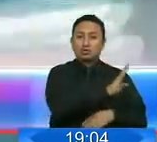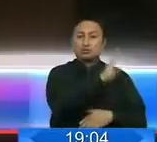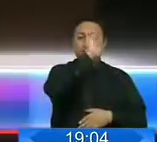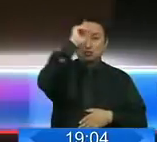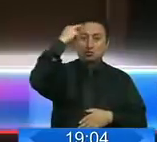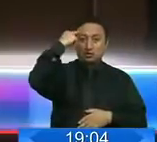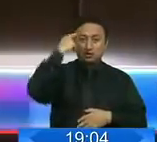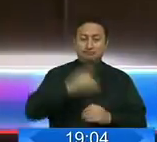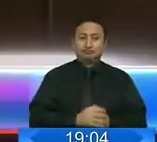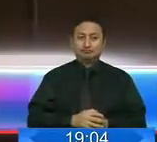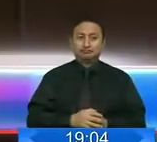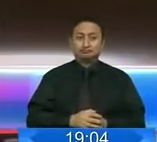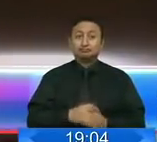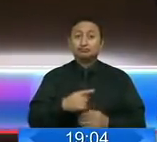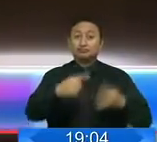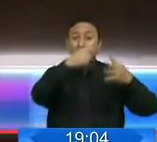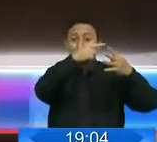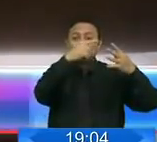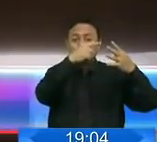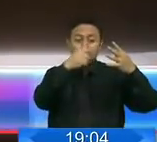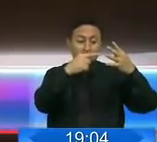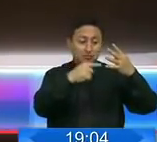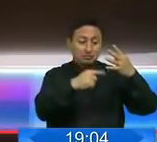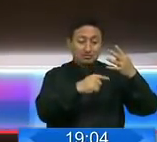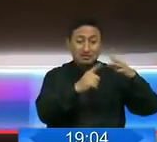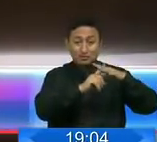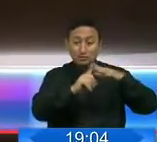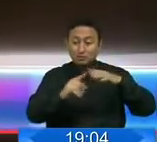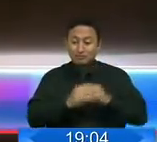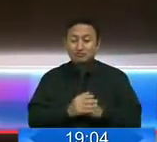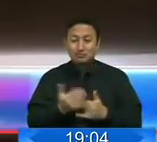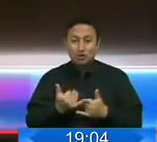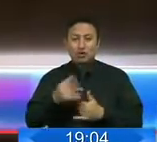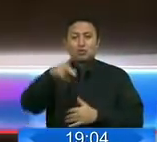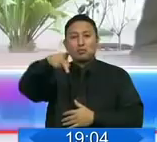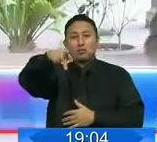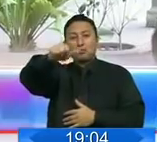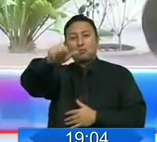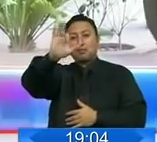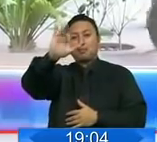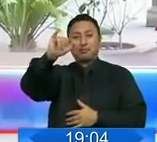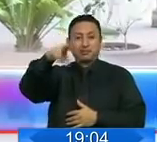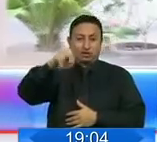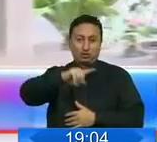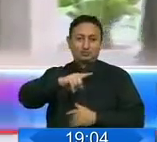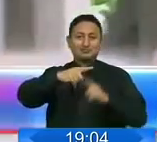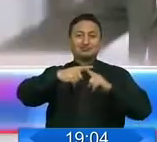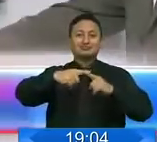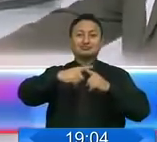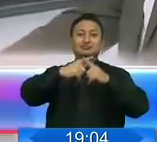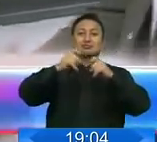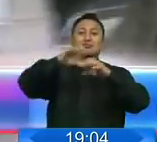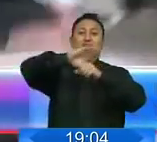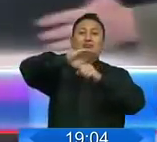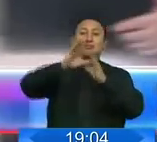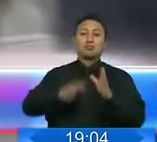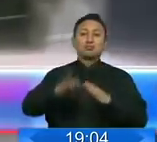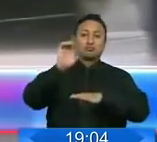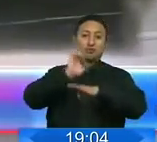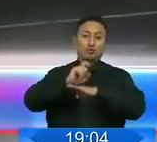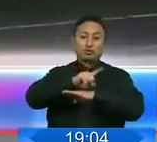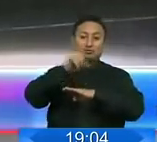esta larga lista de exfuncionarios que han huido del país se suma Ricardo Patiño, ex canciller de la República y cercano colaborador de Rafael